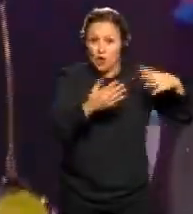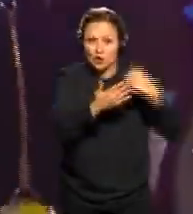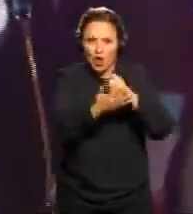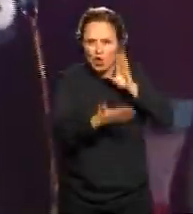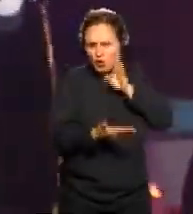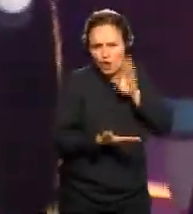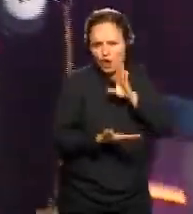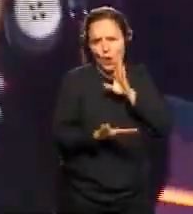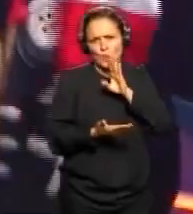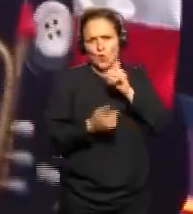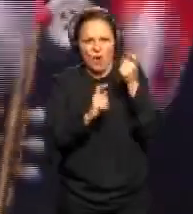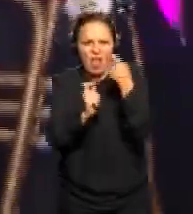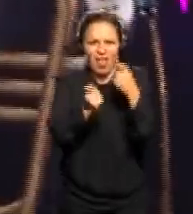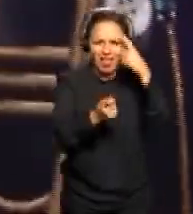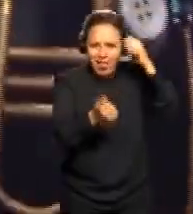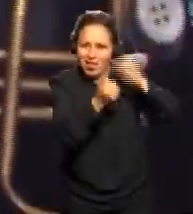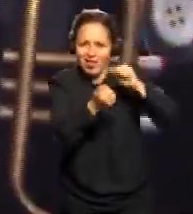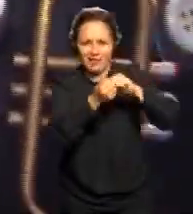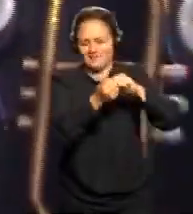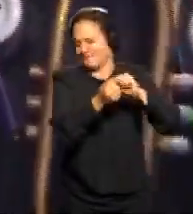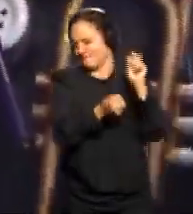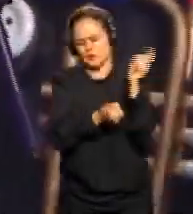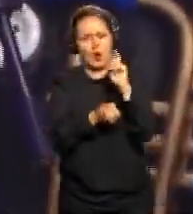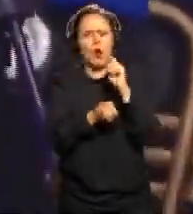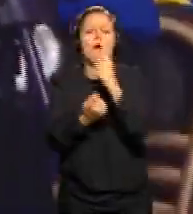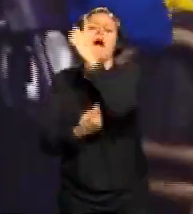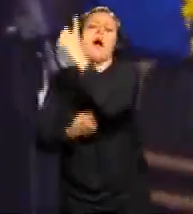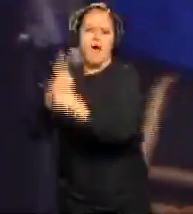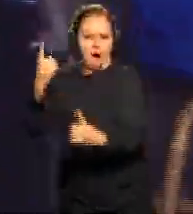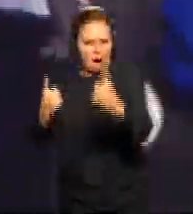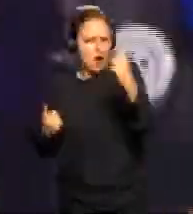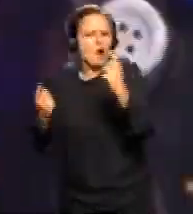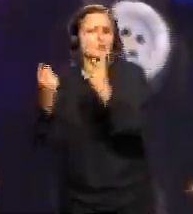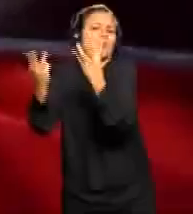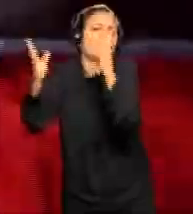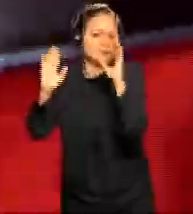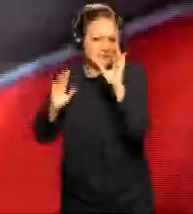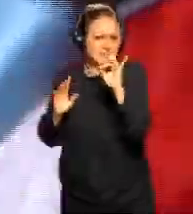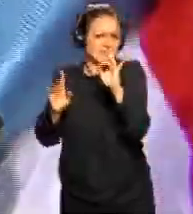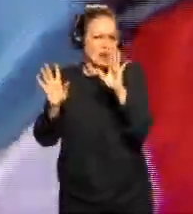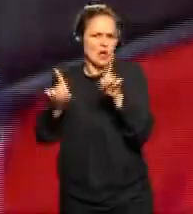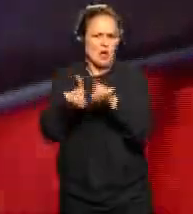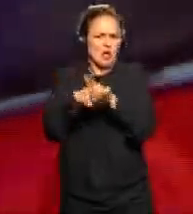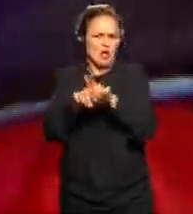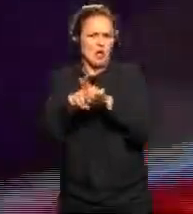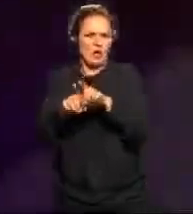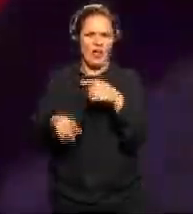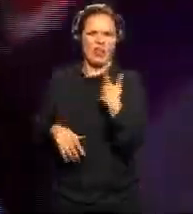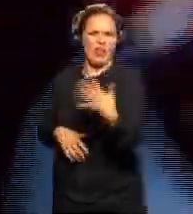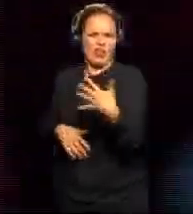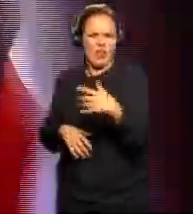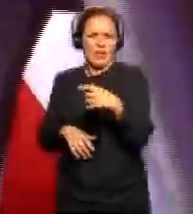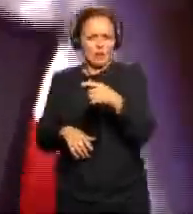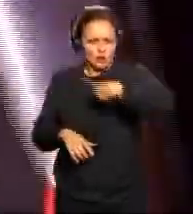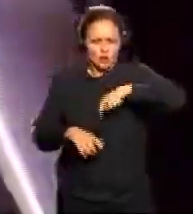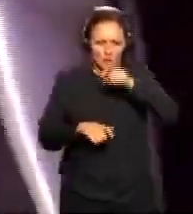Políticos corruptos, mentecatos, son unos cuantos. Fuera esa lacra, queremos gente